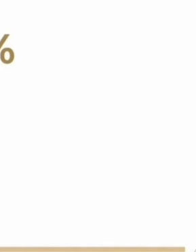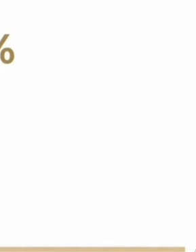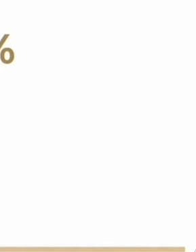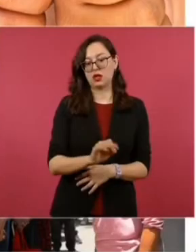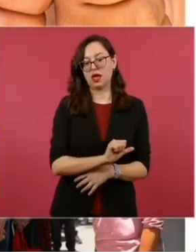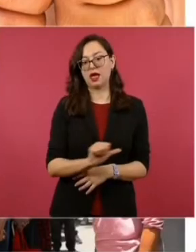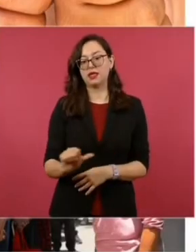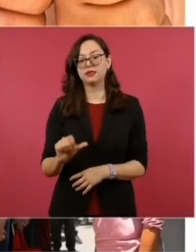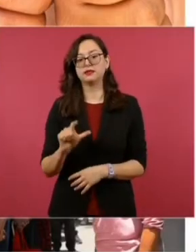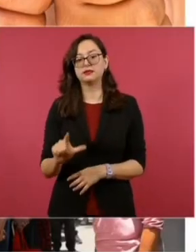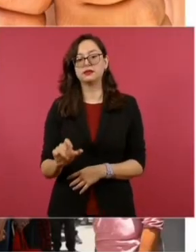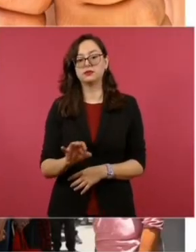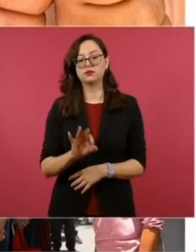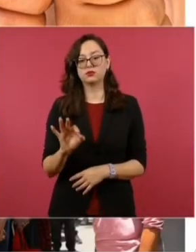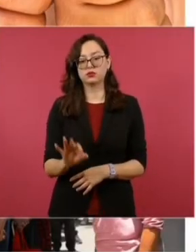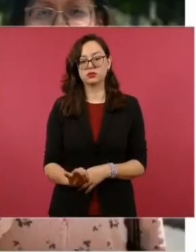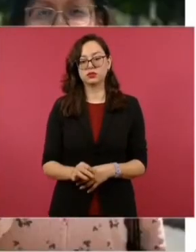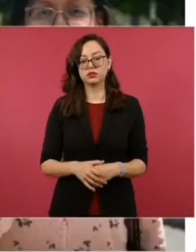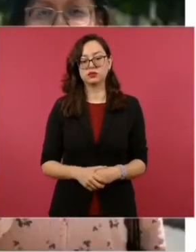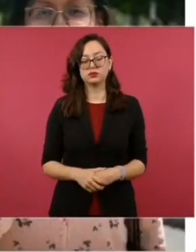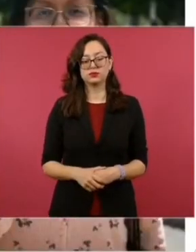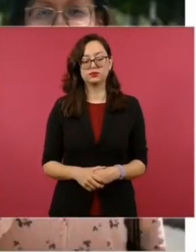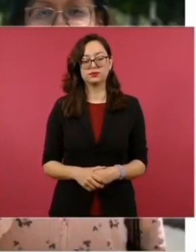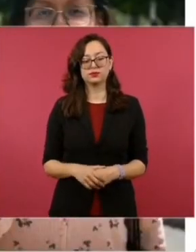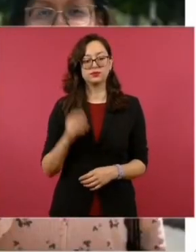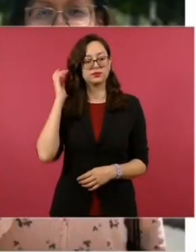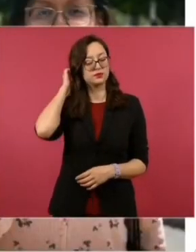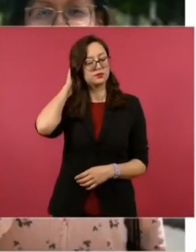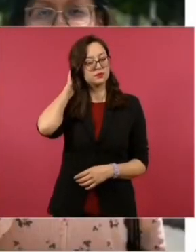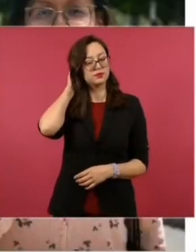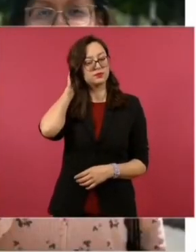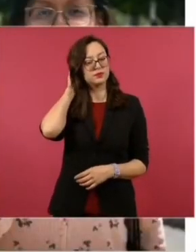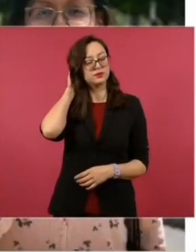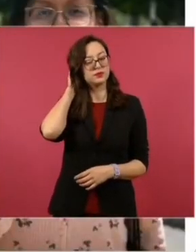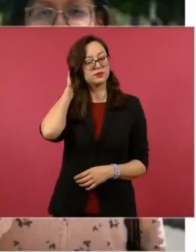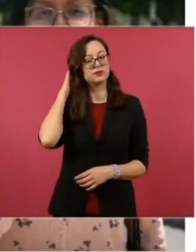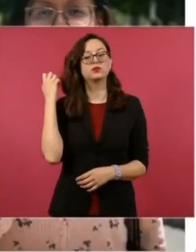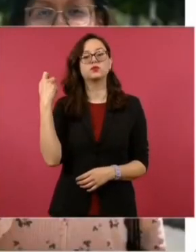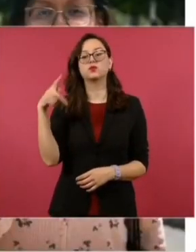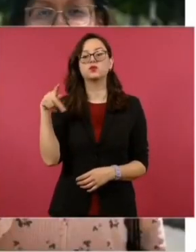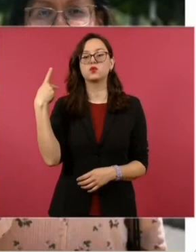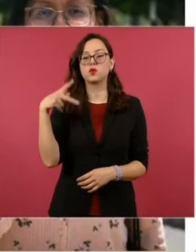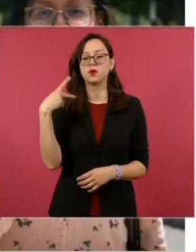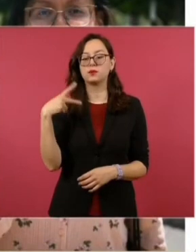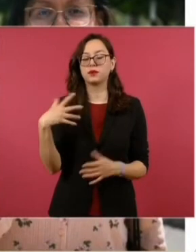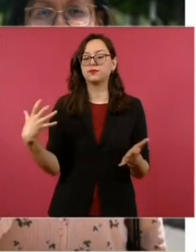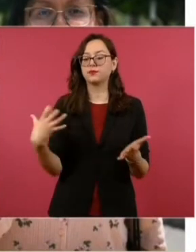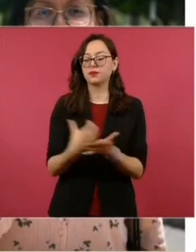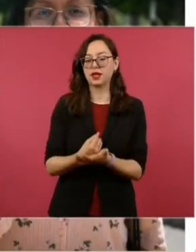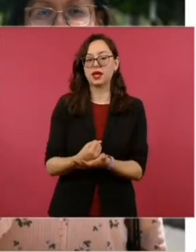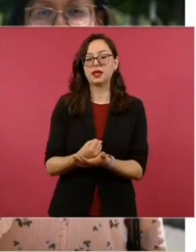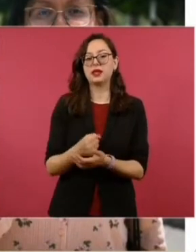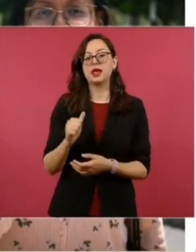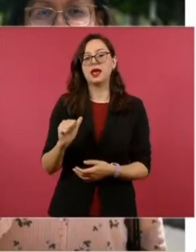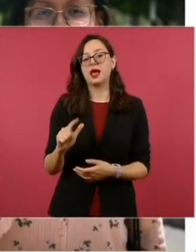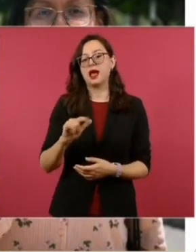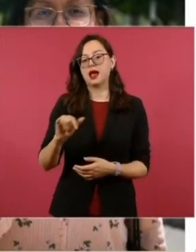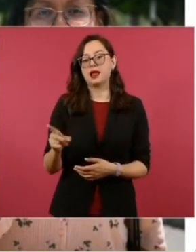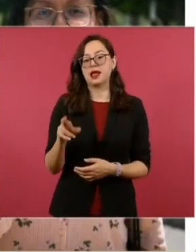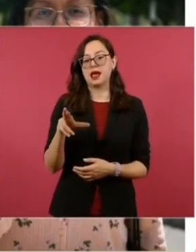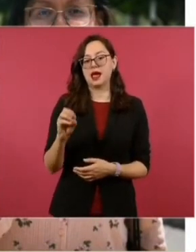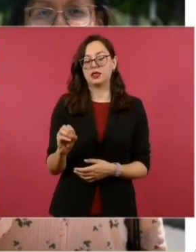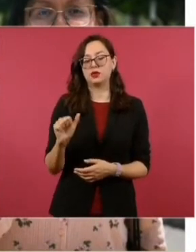10.8%. En el estado de Puebla, el triunfo para Alejandro Armenta por la coalición Morena PT